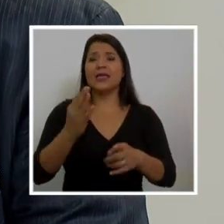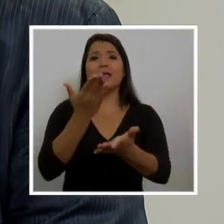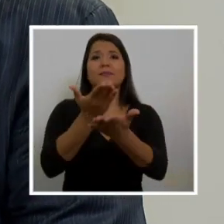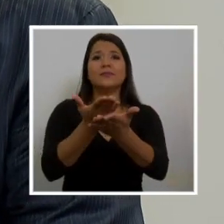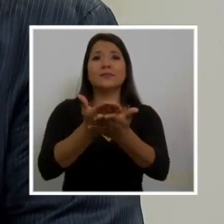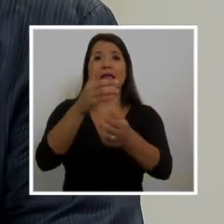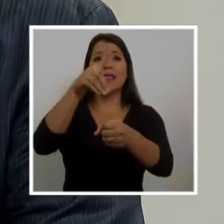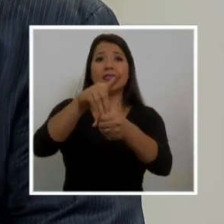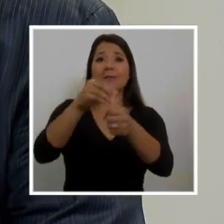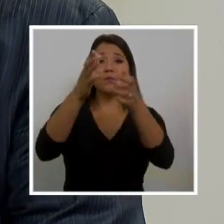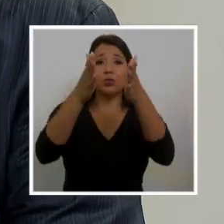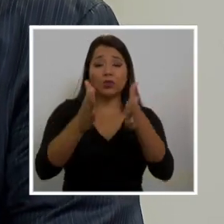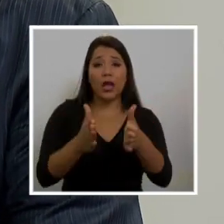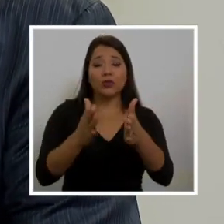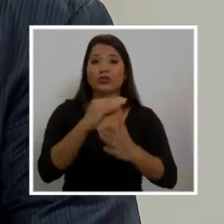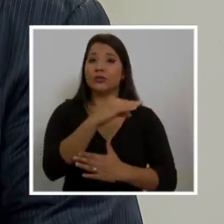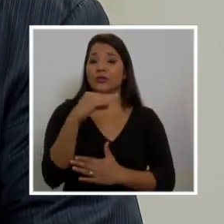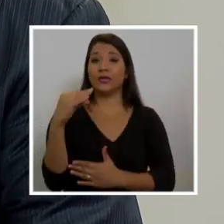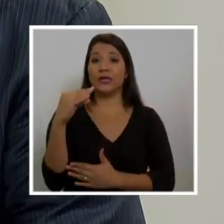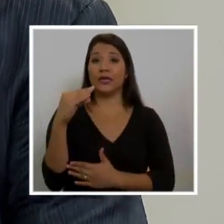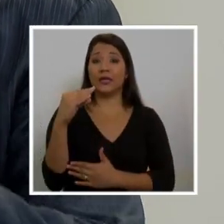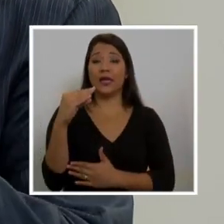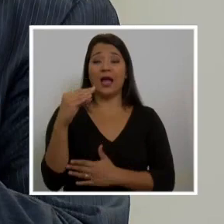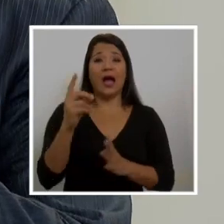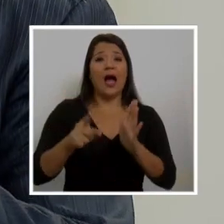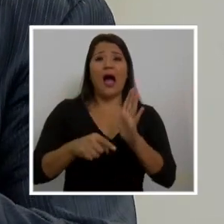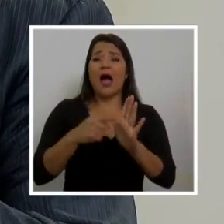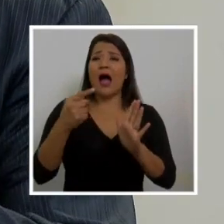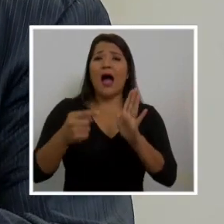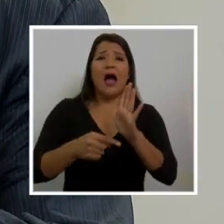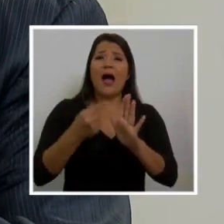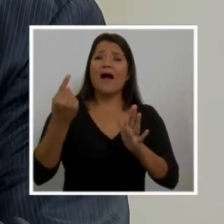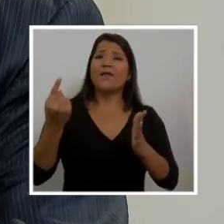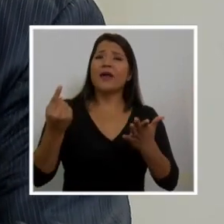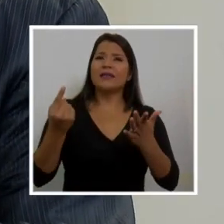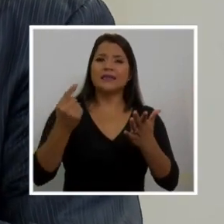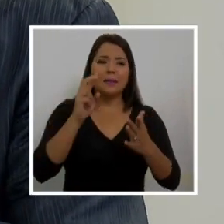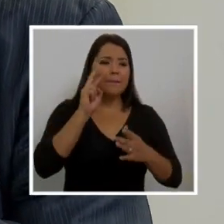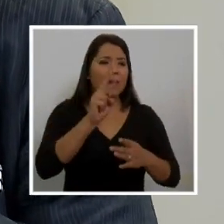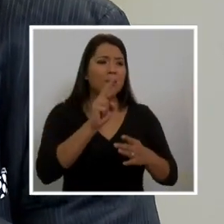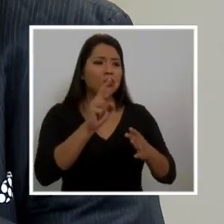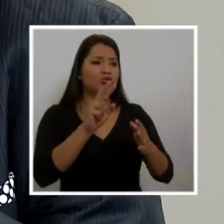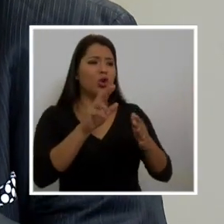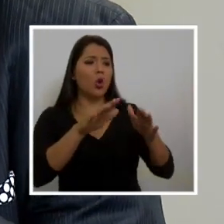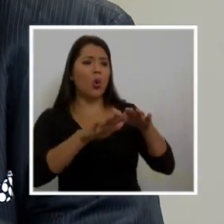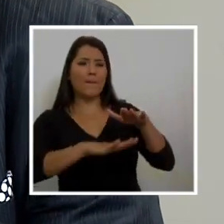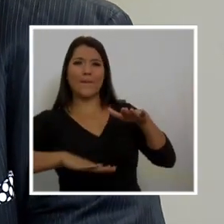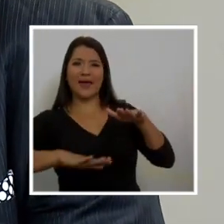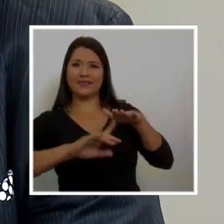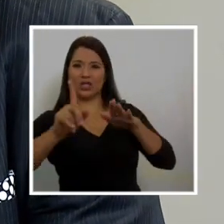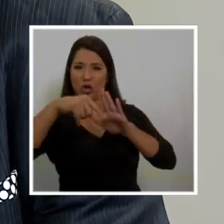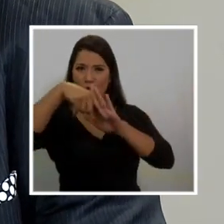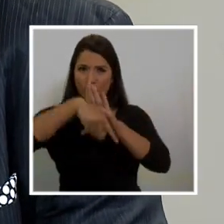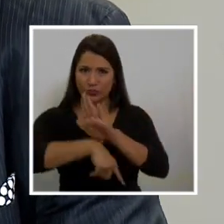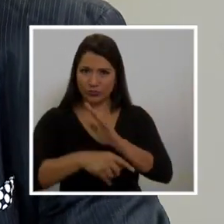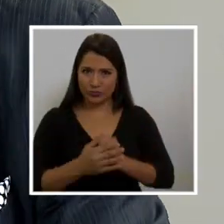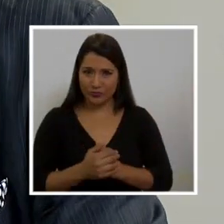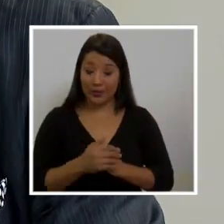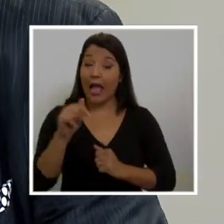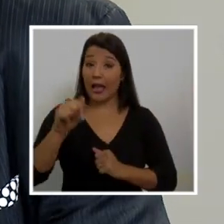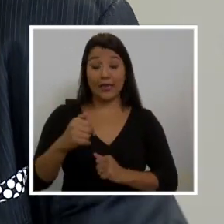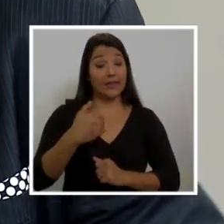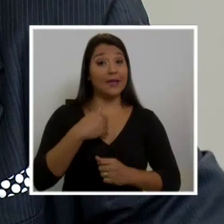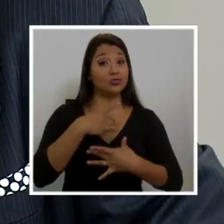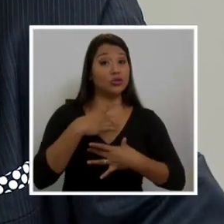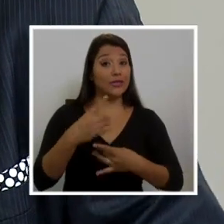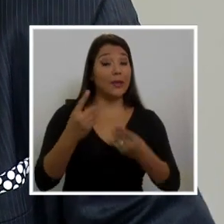el Ejecutivo y nos vamos mucho a la forma y no al fondo. Aquí hay intereses determinantes y una de